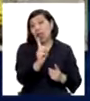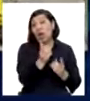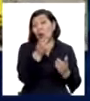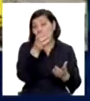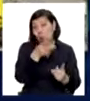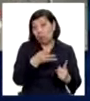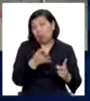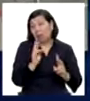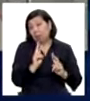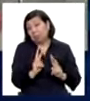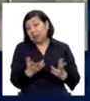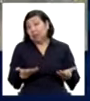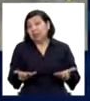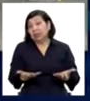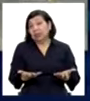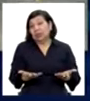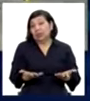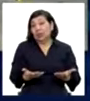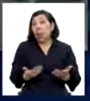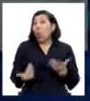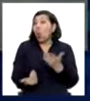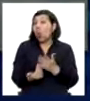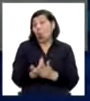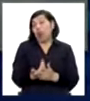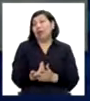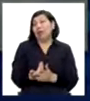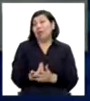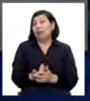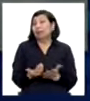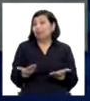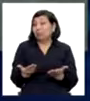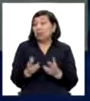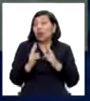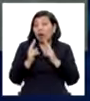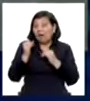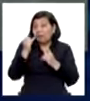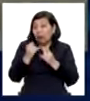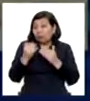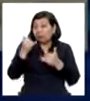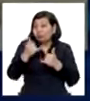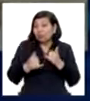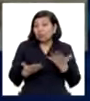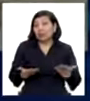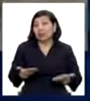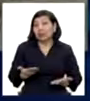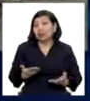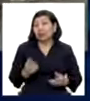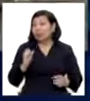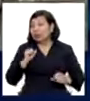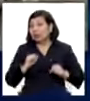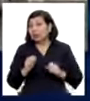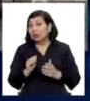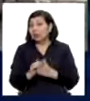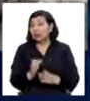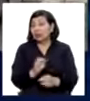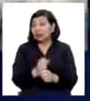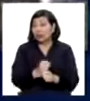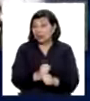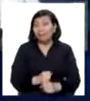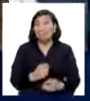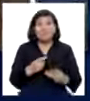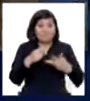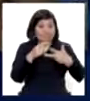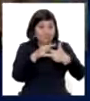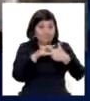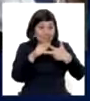¿no? Nosotros vemos lo que es innovación, uh-huh. lo que son resultados, son esos criterios y sostenibilidad. Son